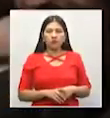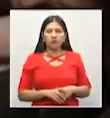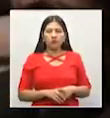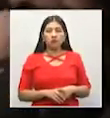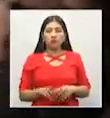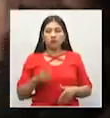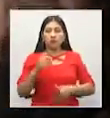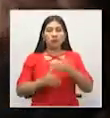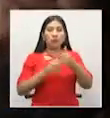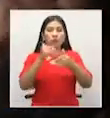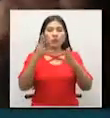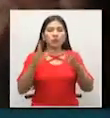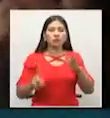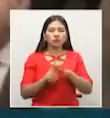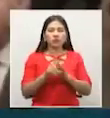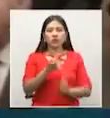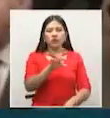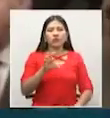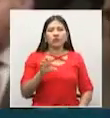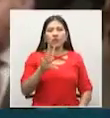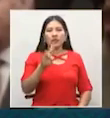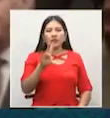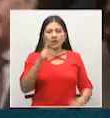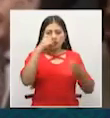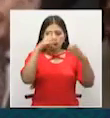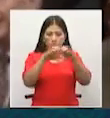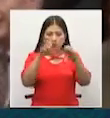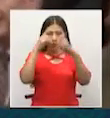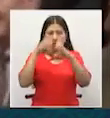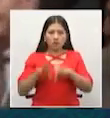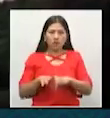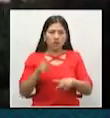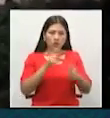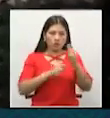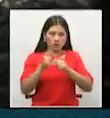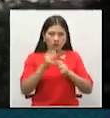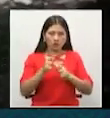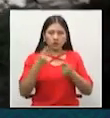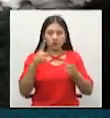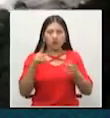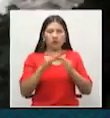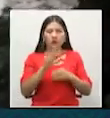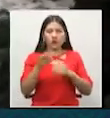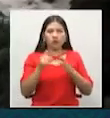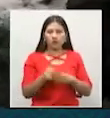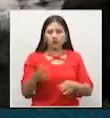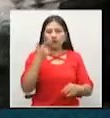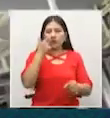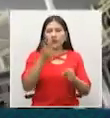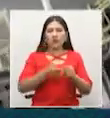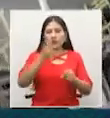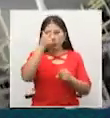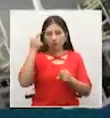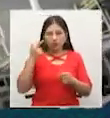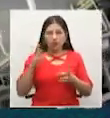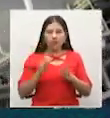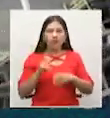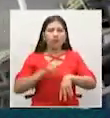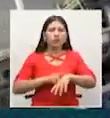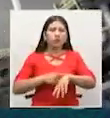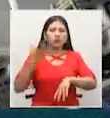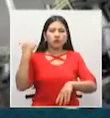El proceso se dio por los 107 contratos de comercialización, exploración y explotación de hidrocarburos entre las